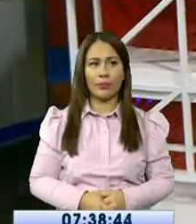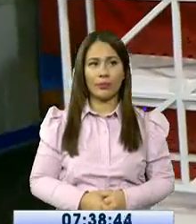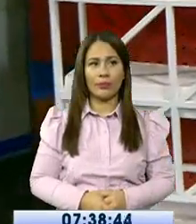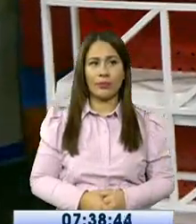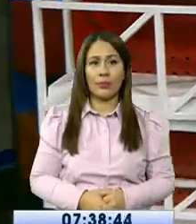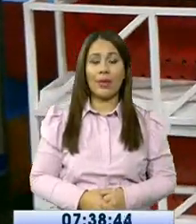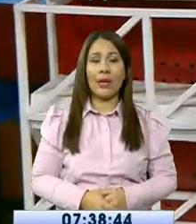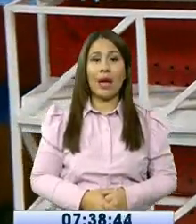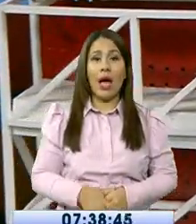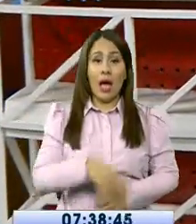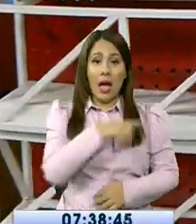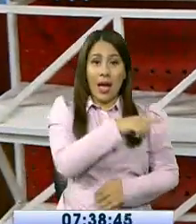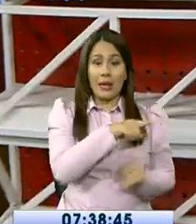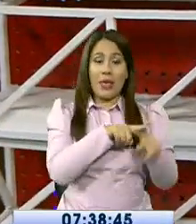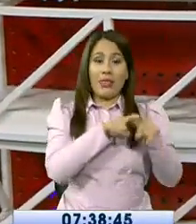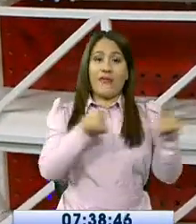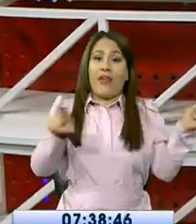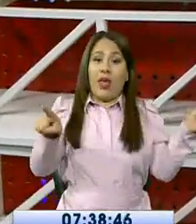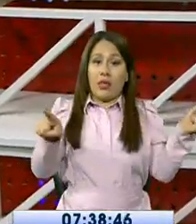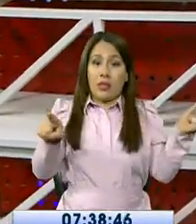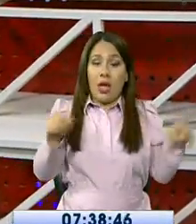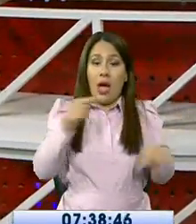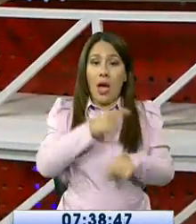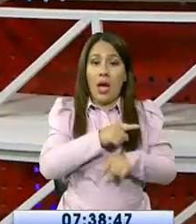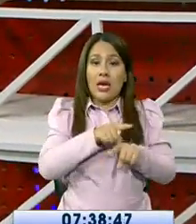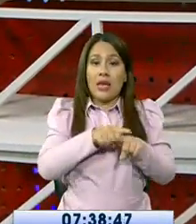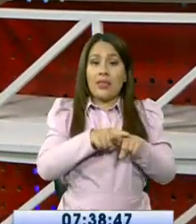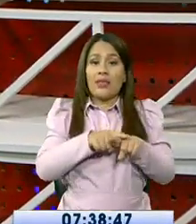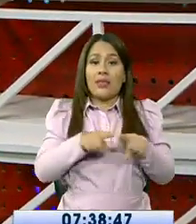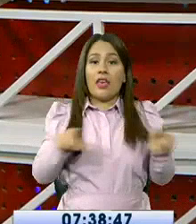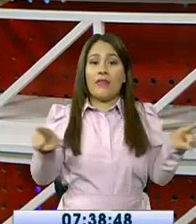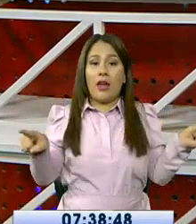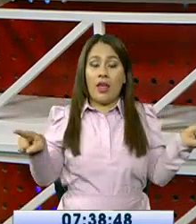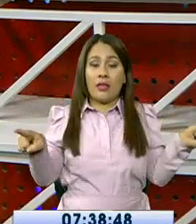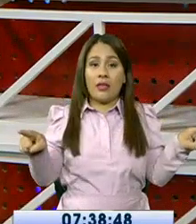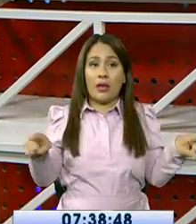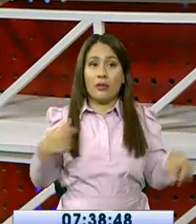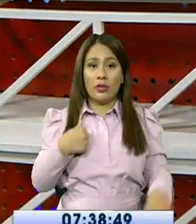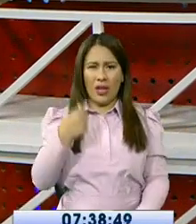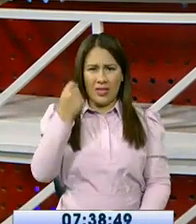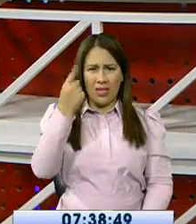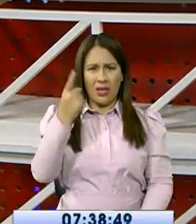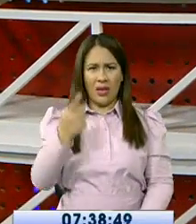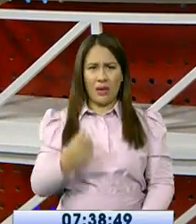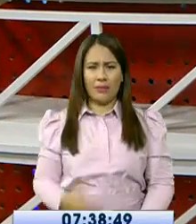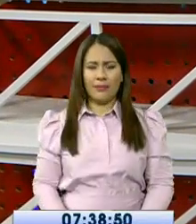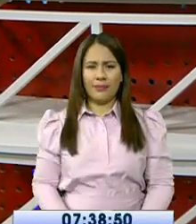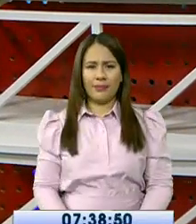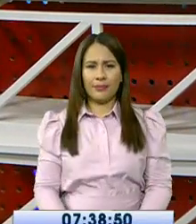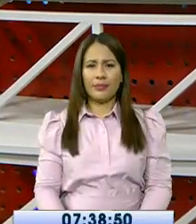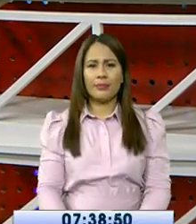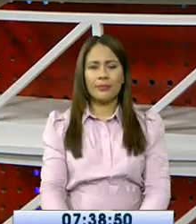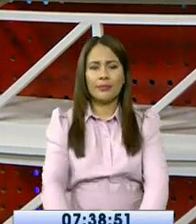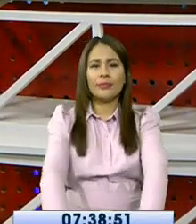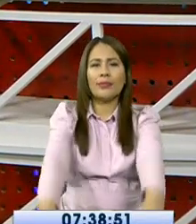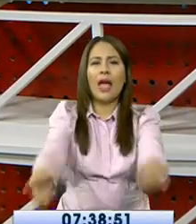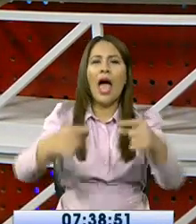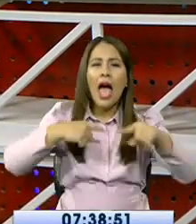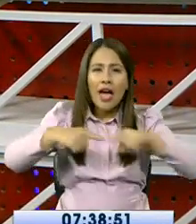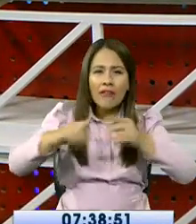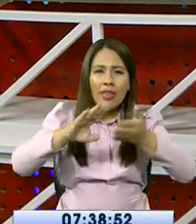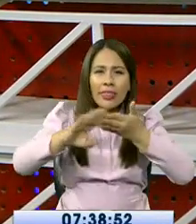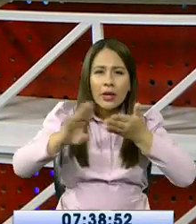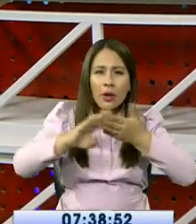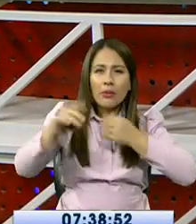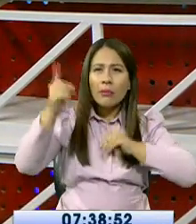Aquí aparentemente, mira, con el caso es diferente. Si entendí mal, yo no sé, el productor me corrige. Parece que el señor de la bicicleta